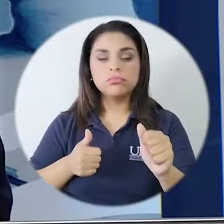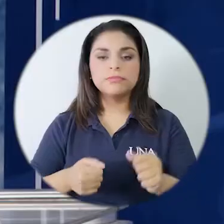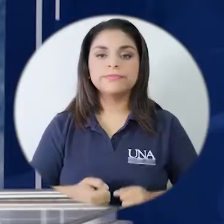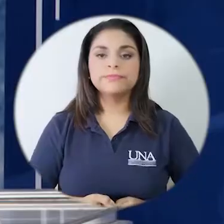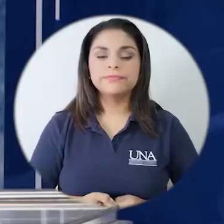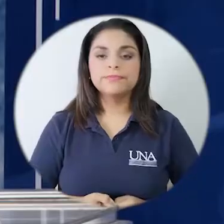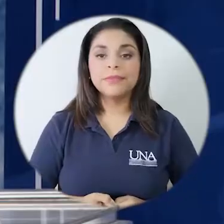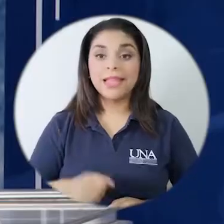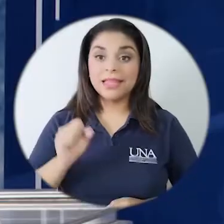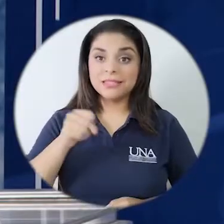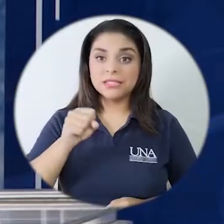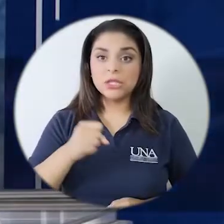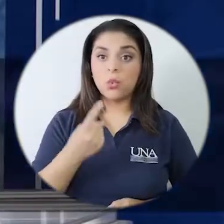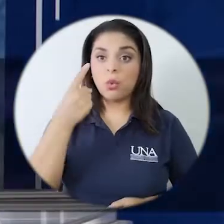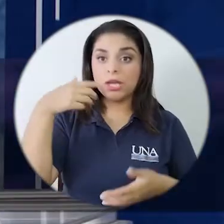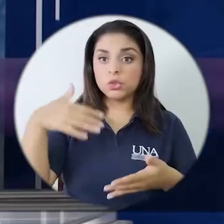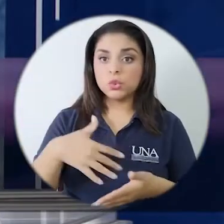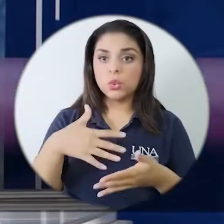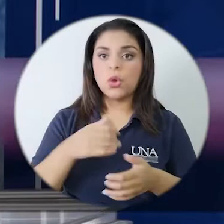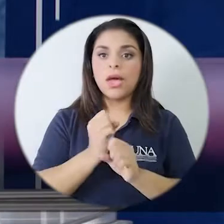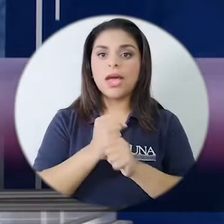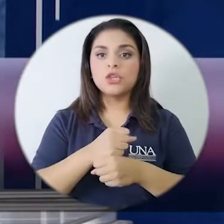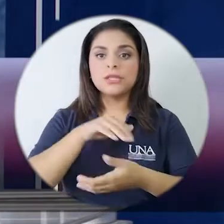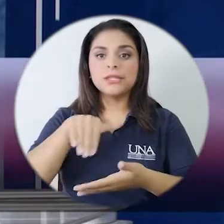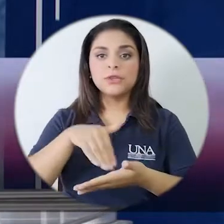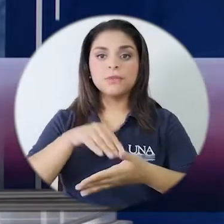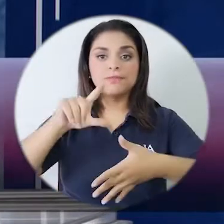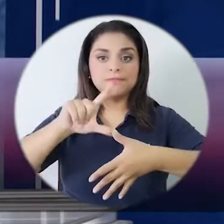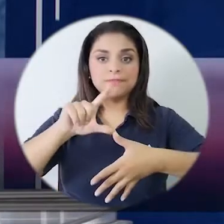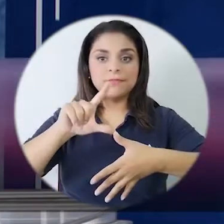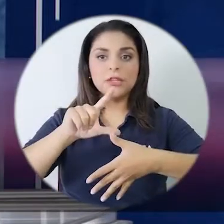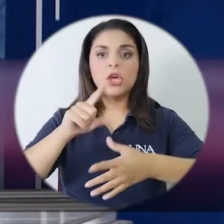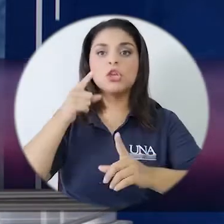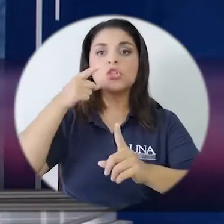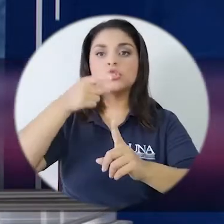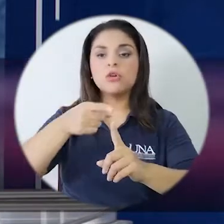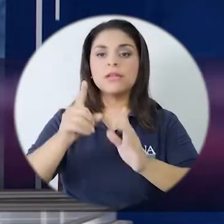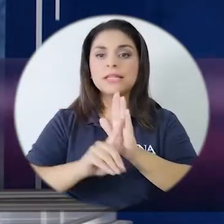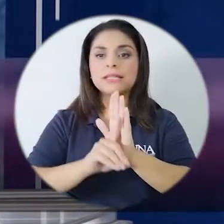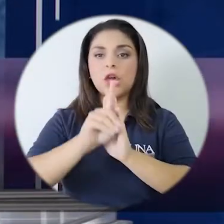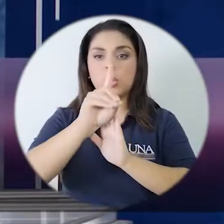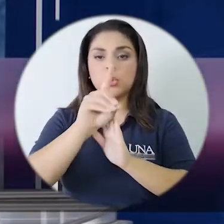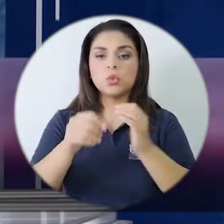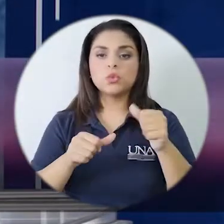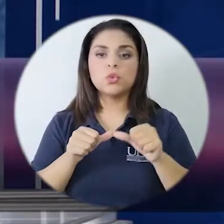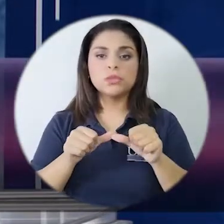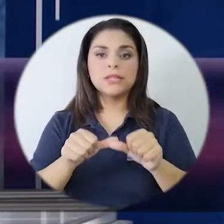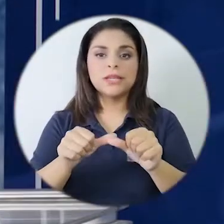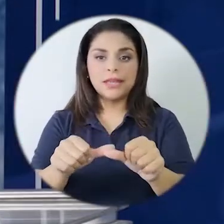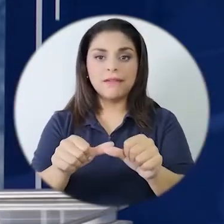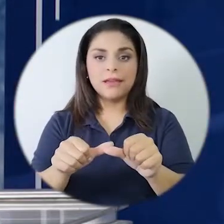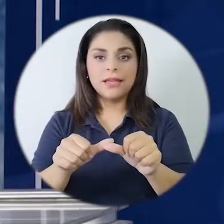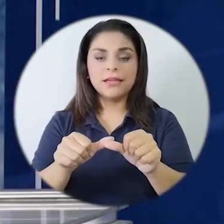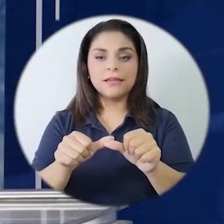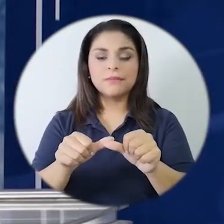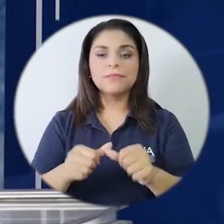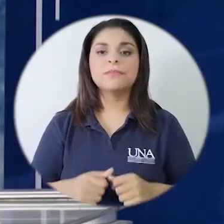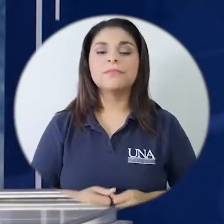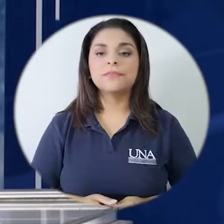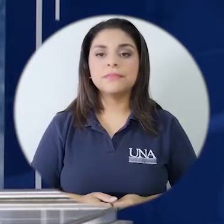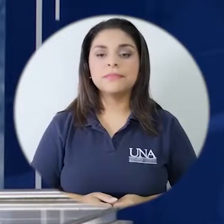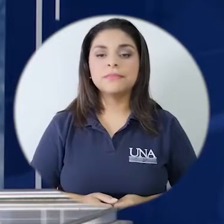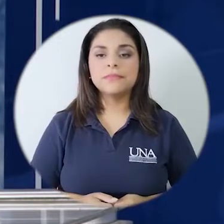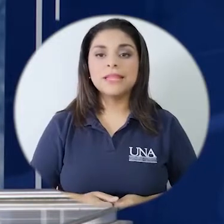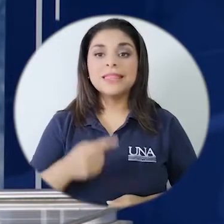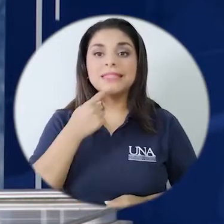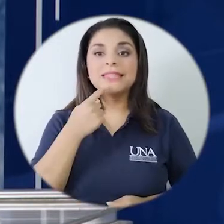hecho, un estudio realizado por el Centro Latinoamericano para la Competitividad y el Desarrollo Sostenible del INCAE